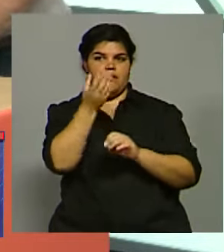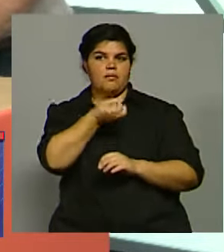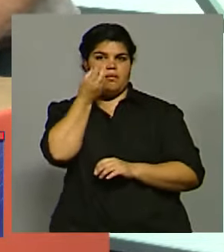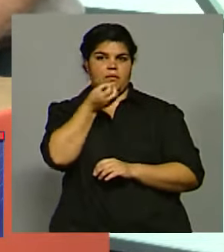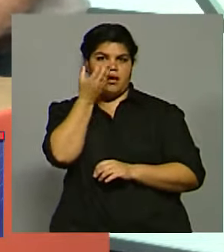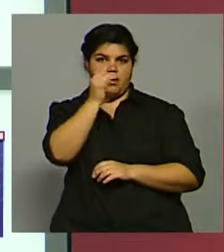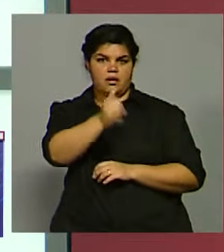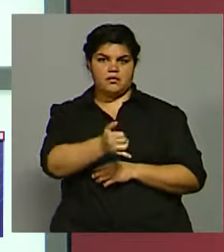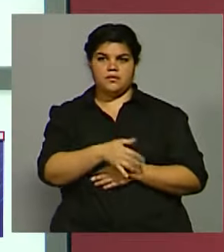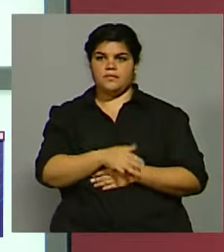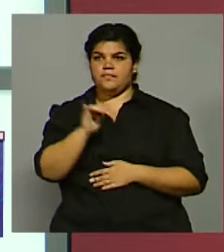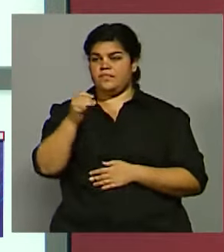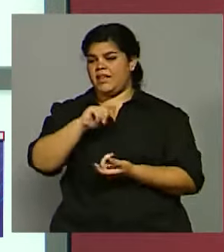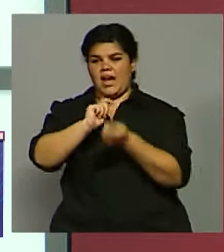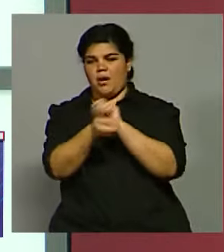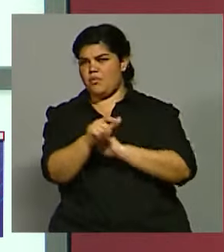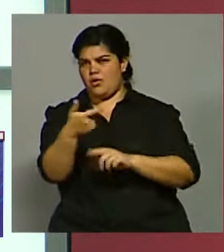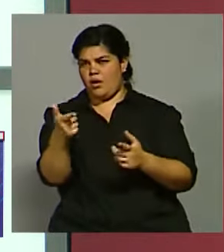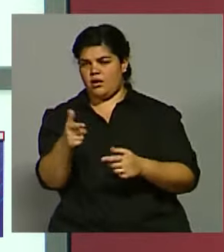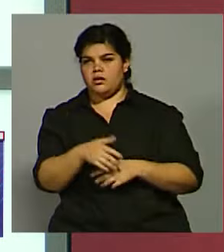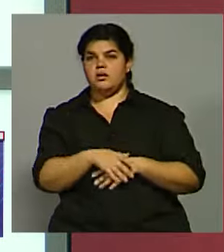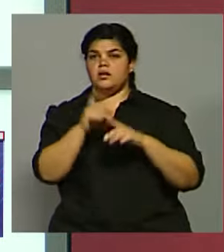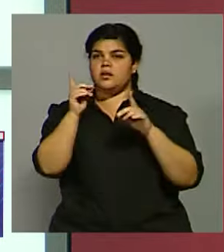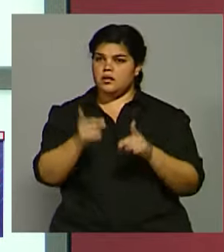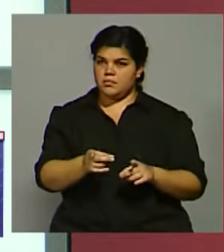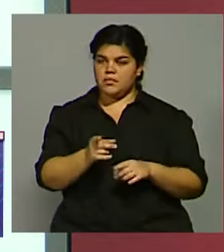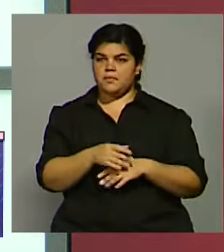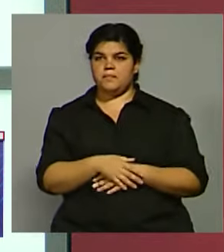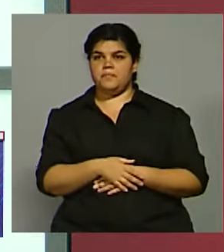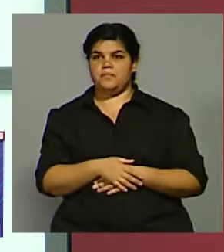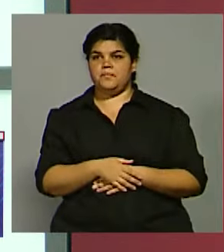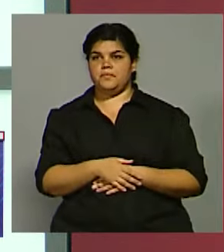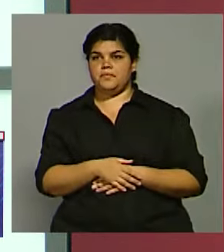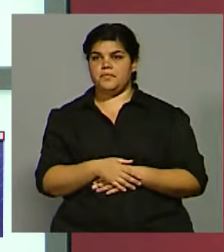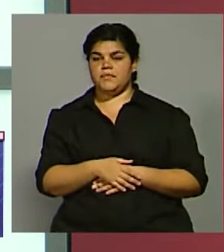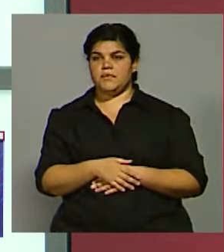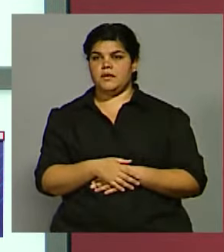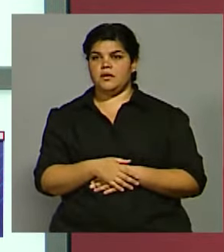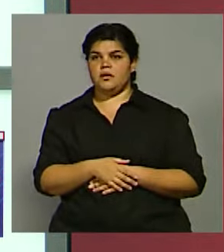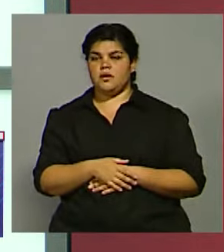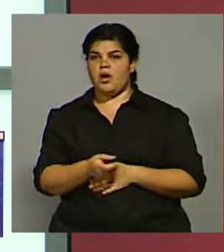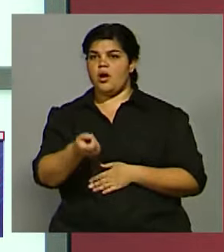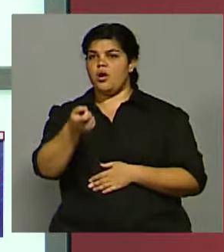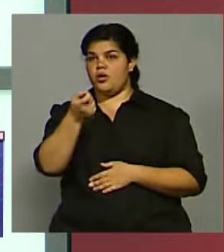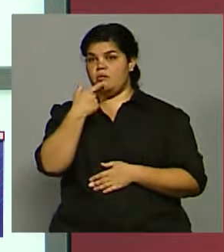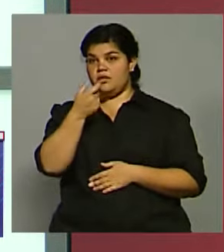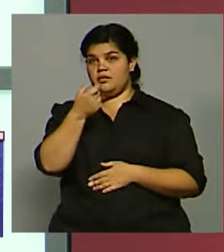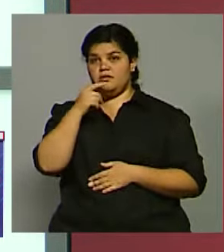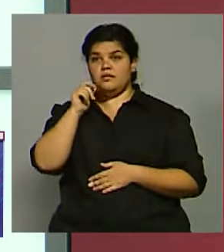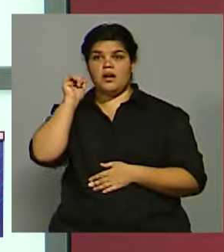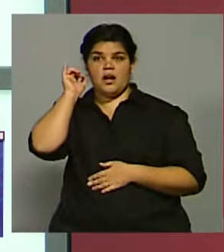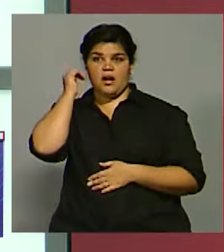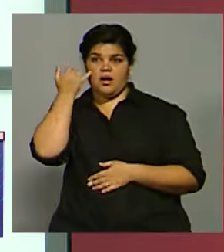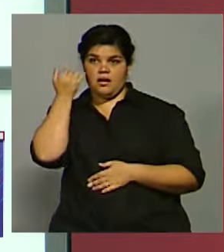reforma. Lo mismo pasa con el tema del rol que le da a la comunidad homosexual dentro de la Iglesia, en donde